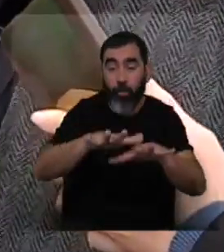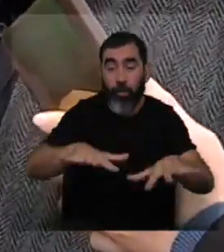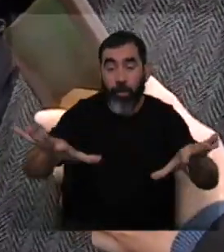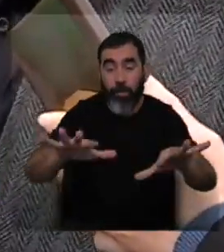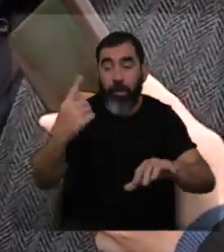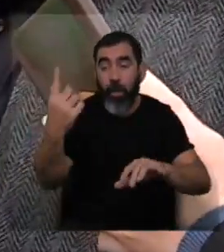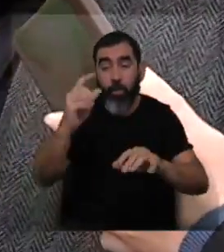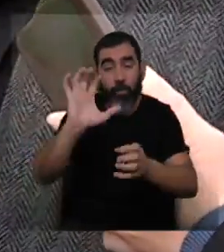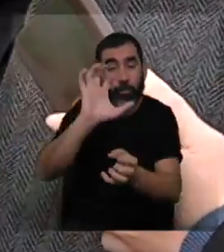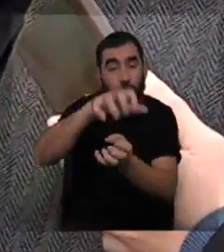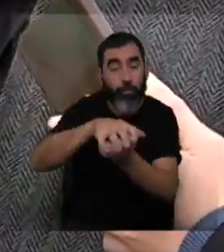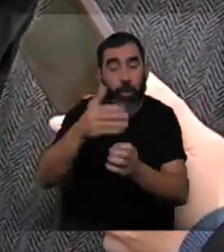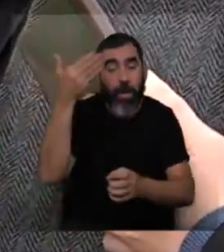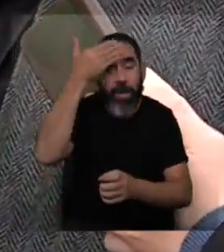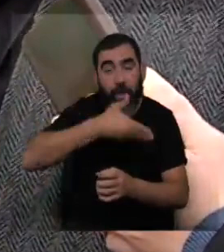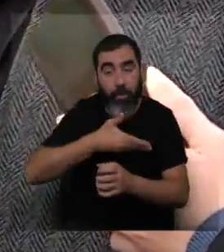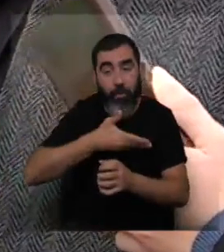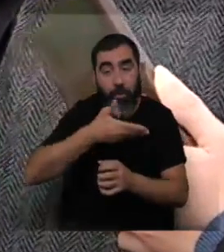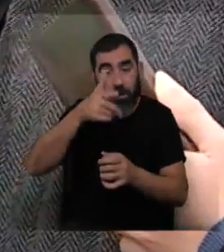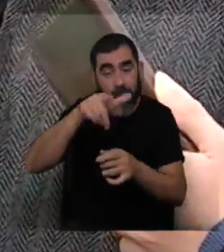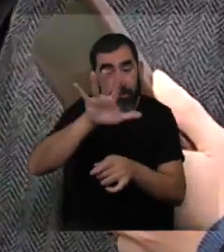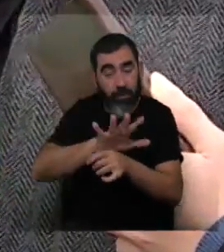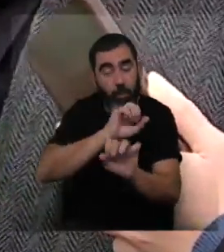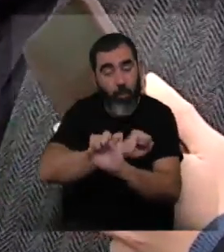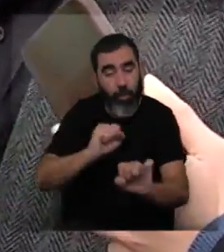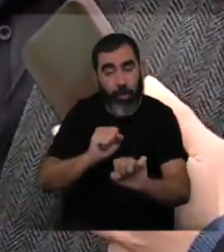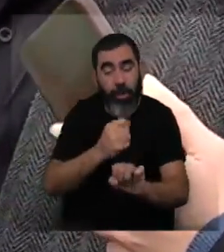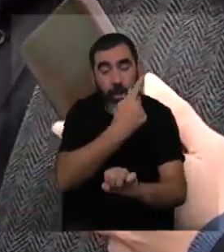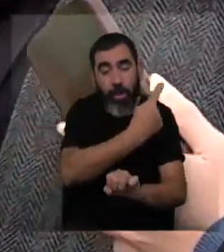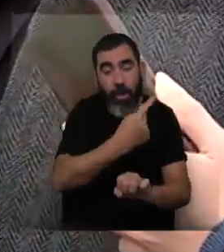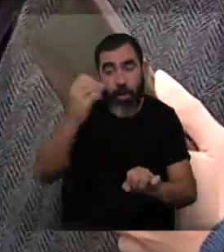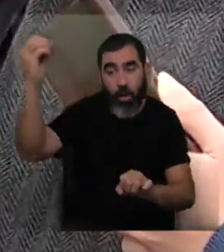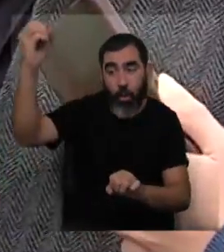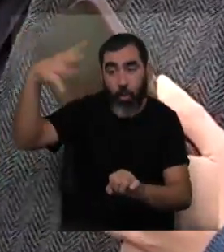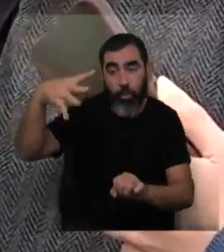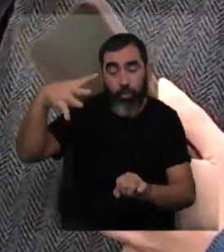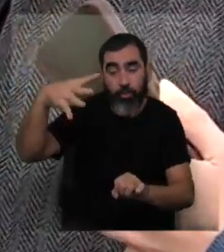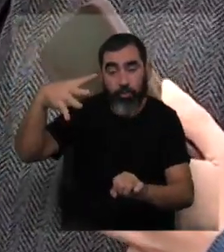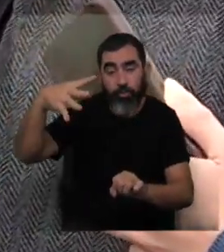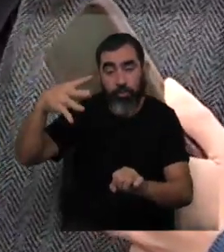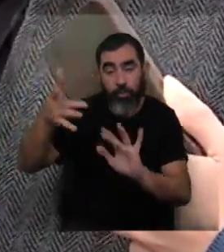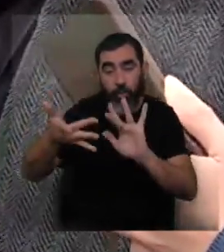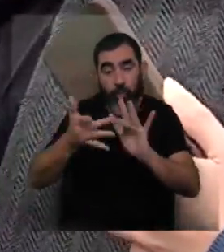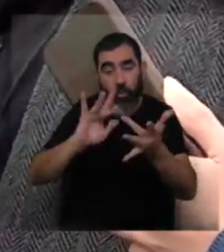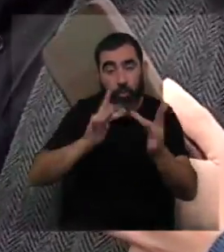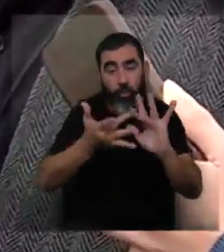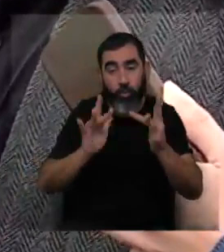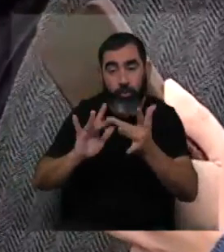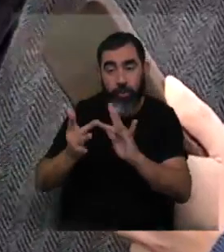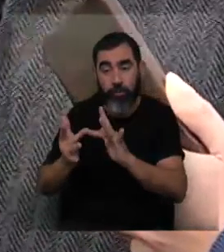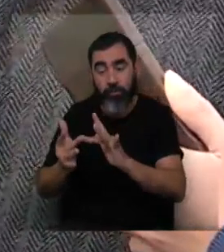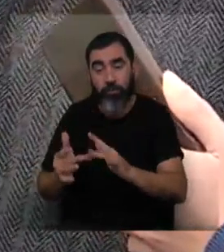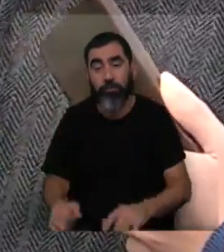tiene como un capuchón negro. Bueno, eso es, ese nodo permite que todas las luminarias estén interconectadas y sean